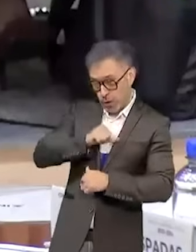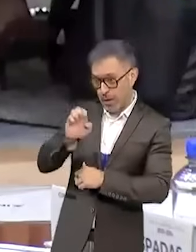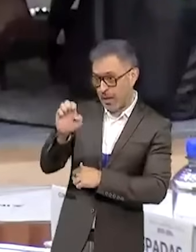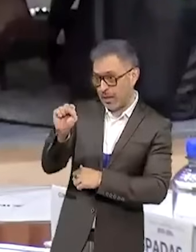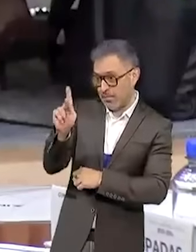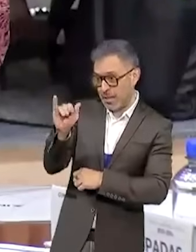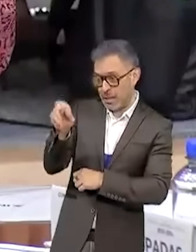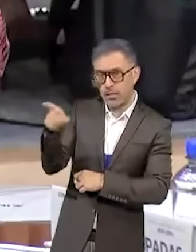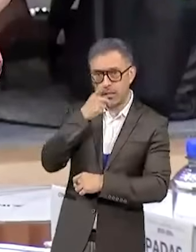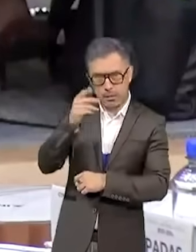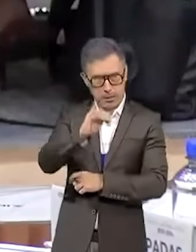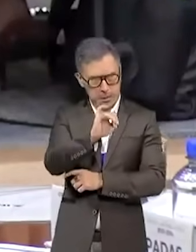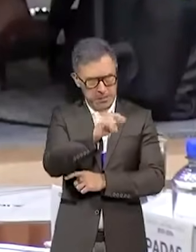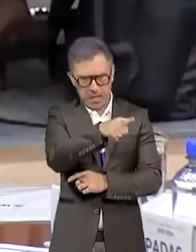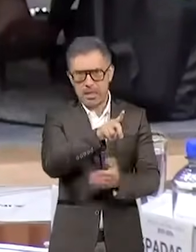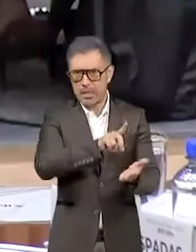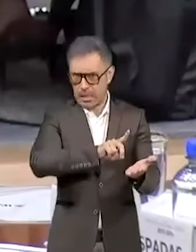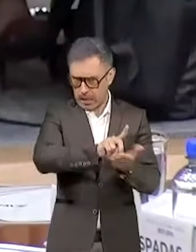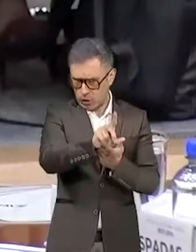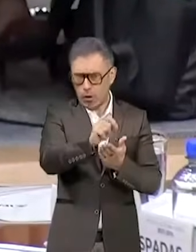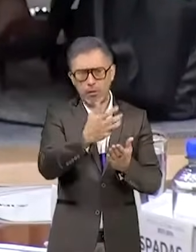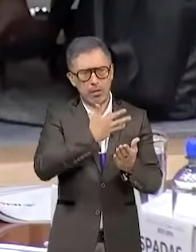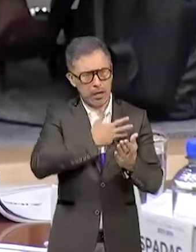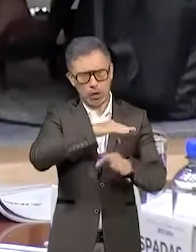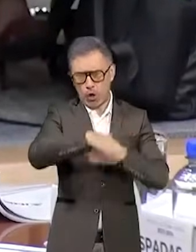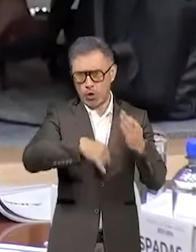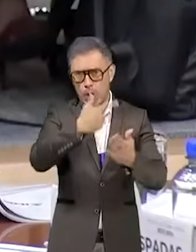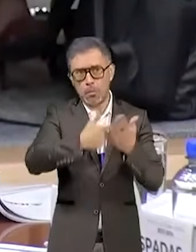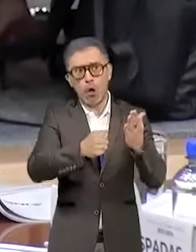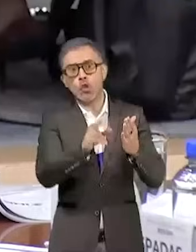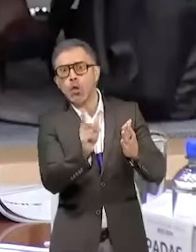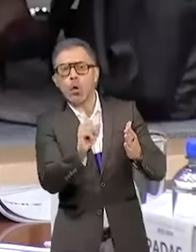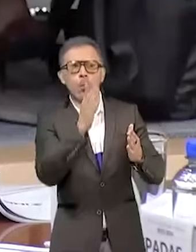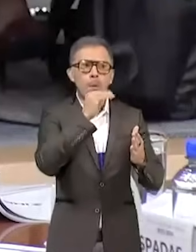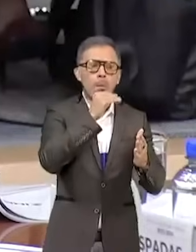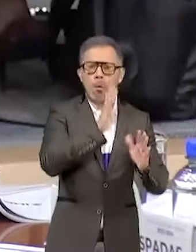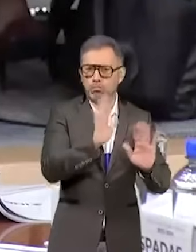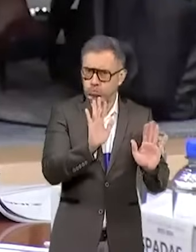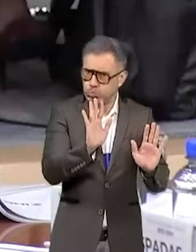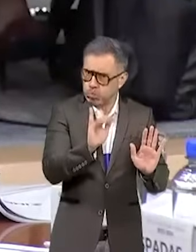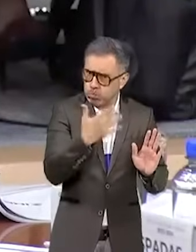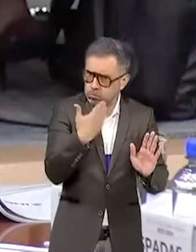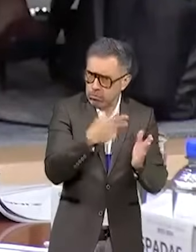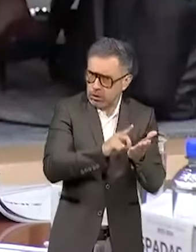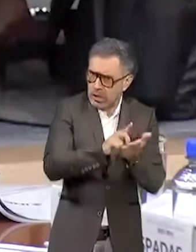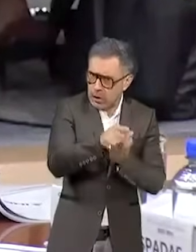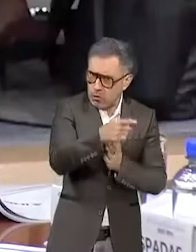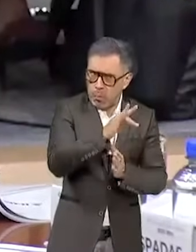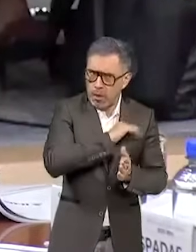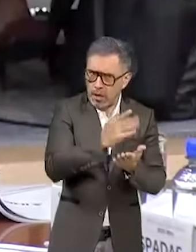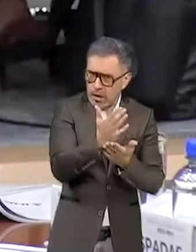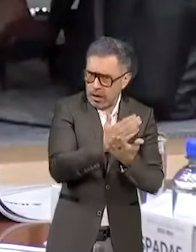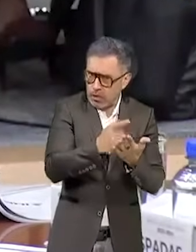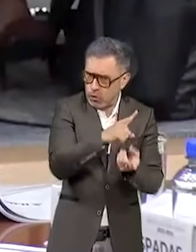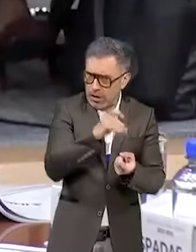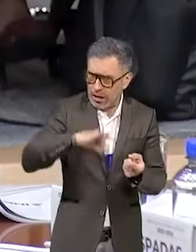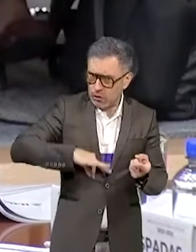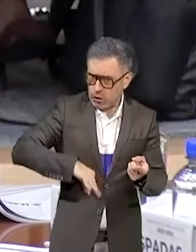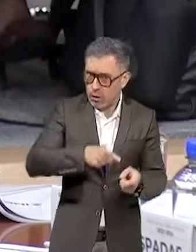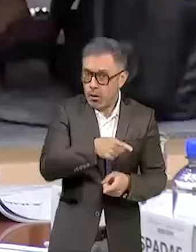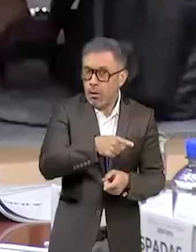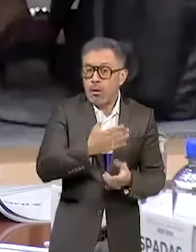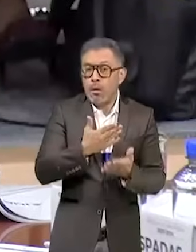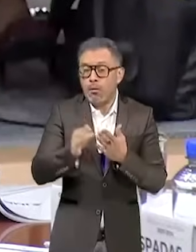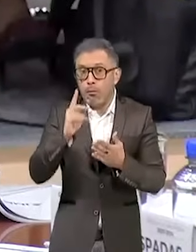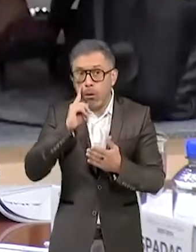de tener todo esto como remuneración, nadie está cuestionando eso, sino que no estamos en términos reales comparando lo